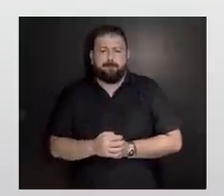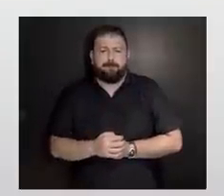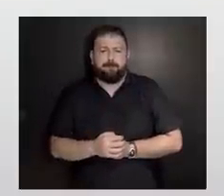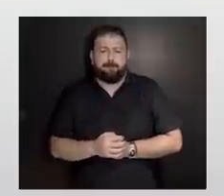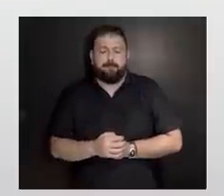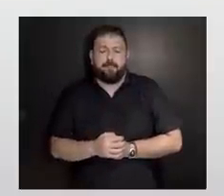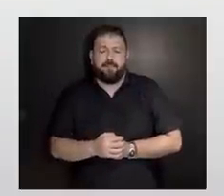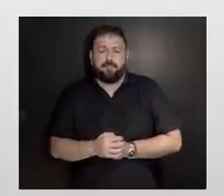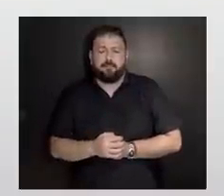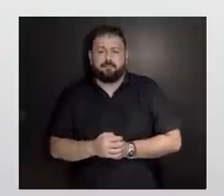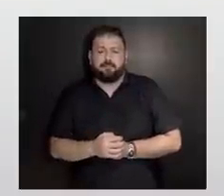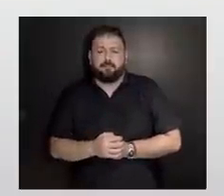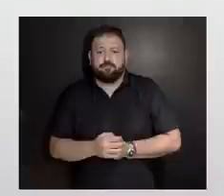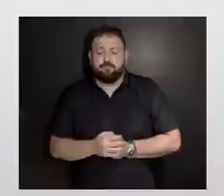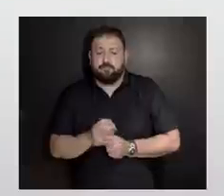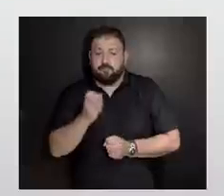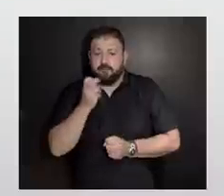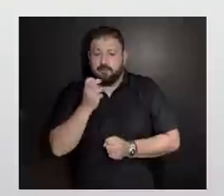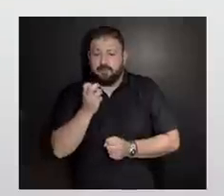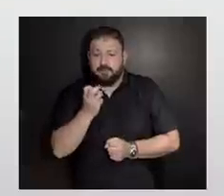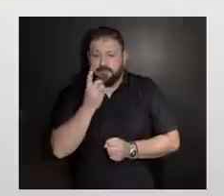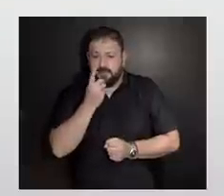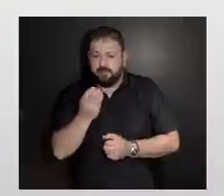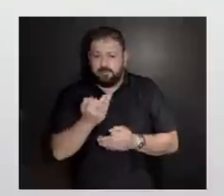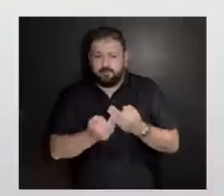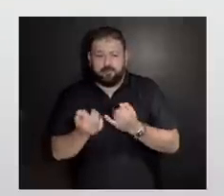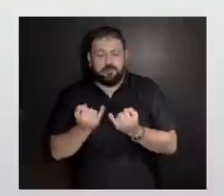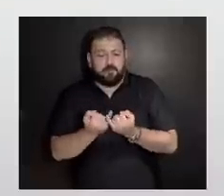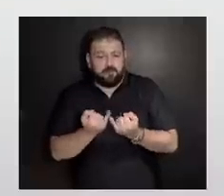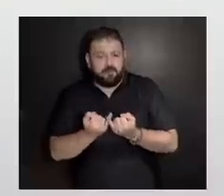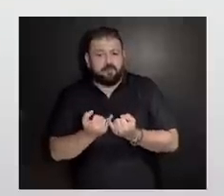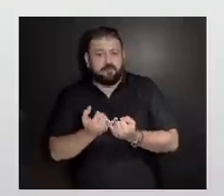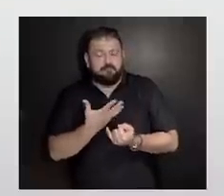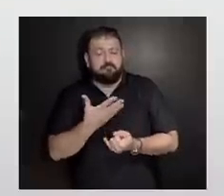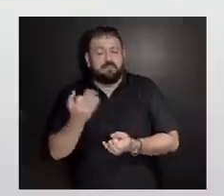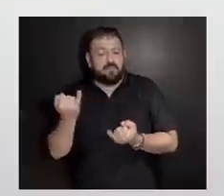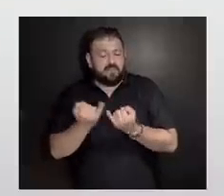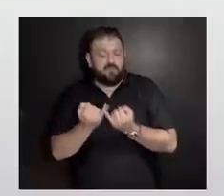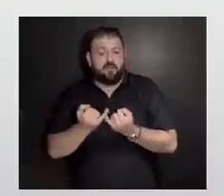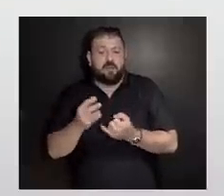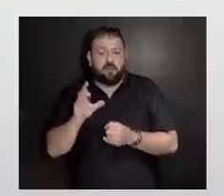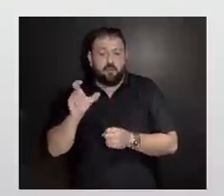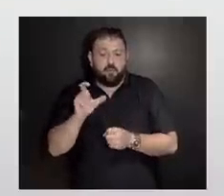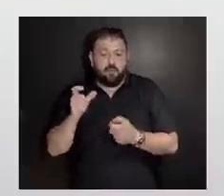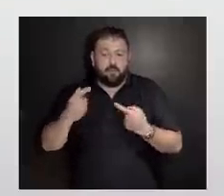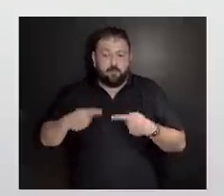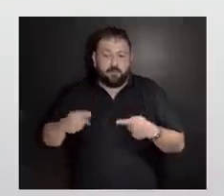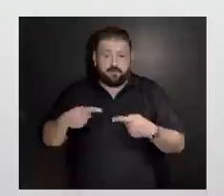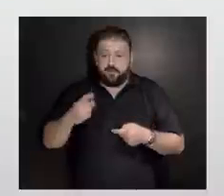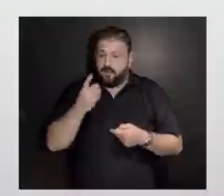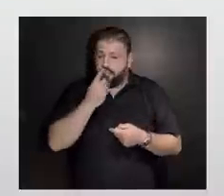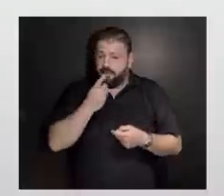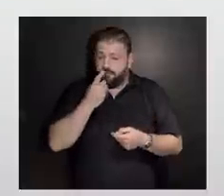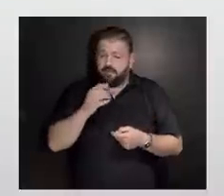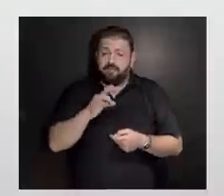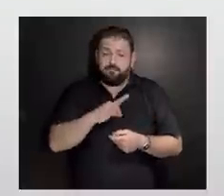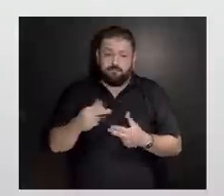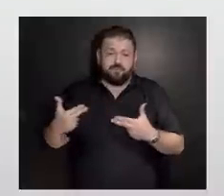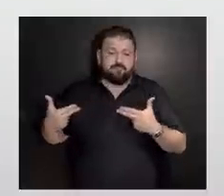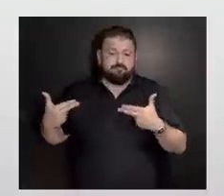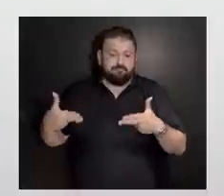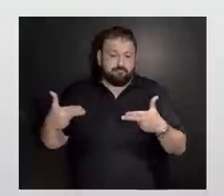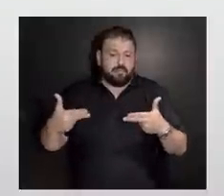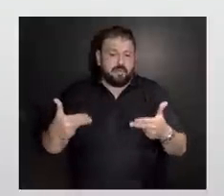Ok, aquí esta, como les mencionaba también, pues tiene que ver mucho con la genética. Se han hecho estudios y al parecer es más común